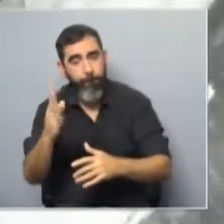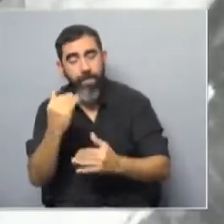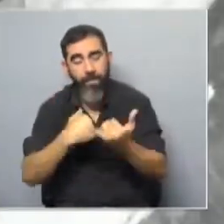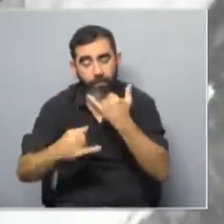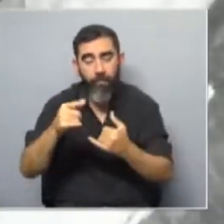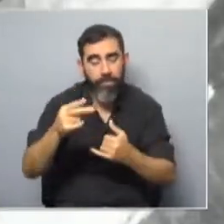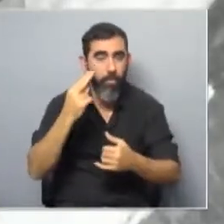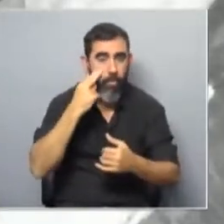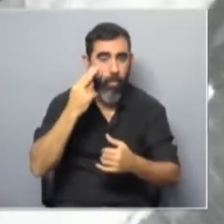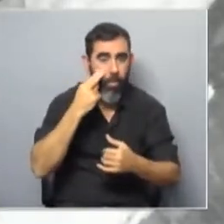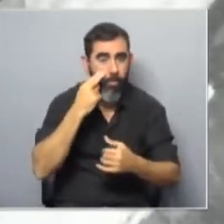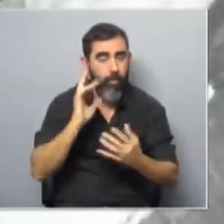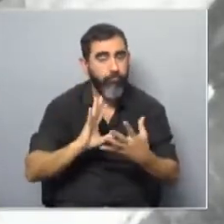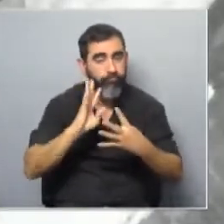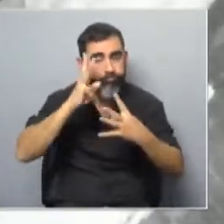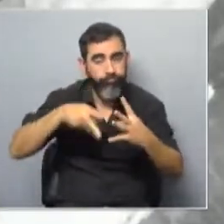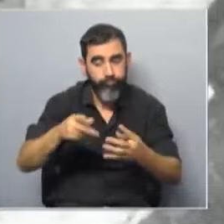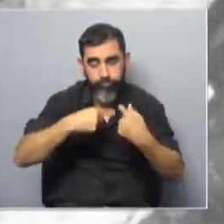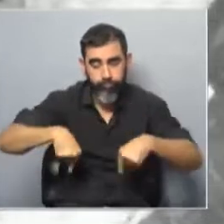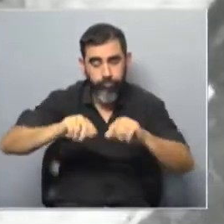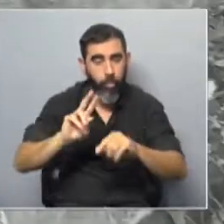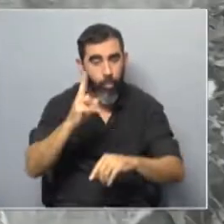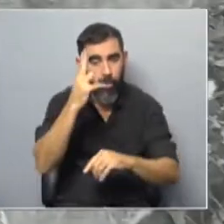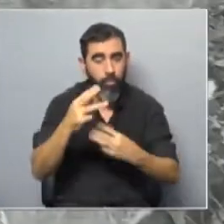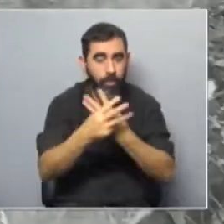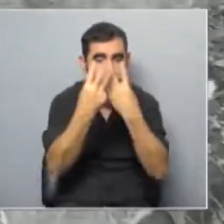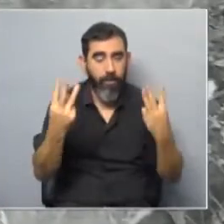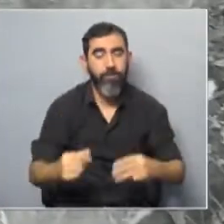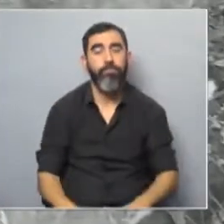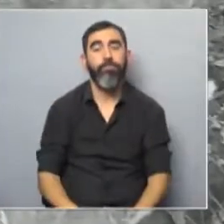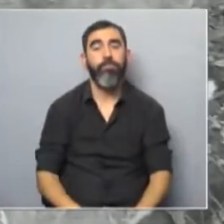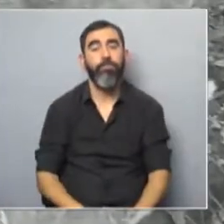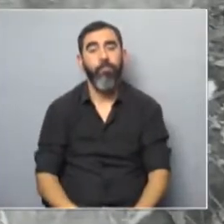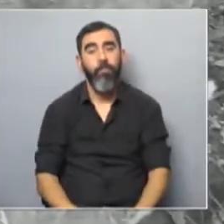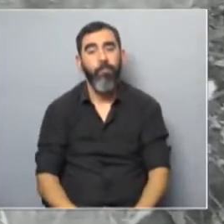esta problemática que nos atraviesa como uruguayos.